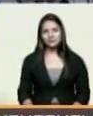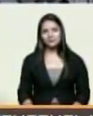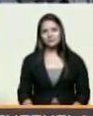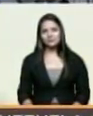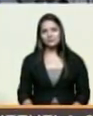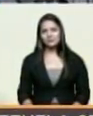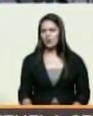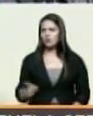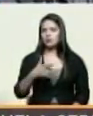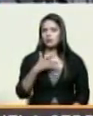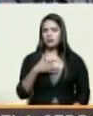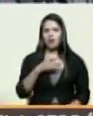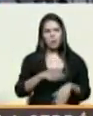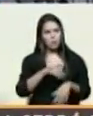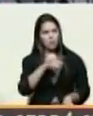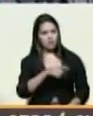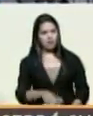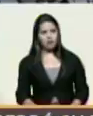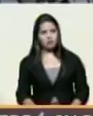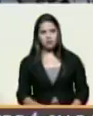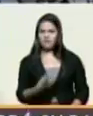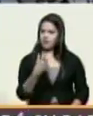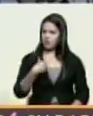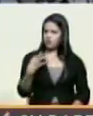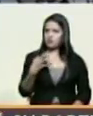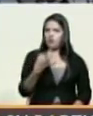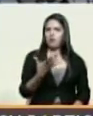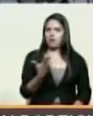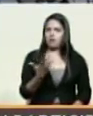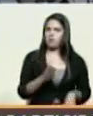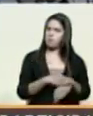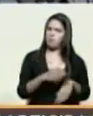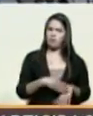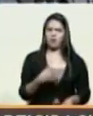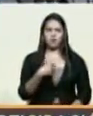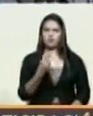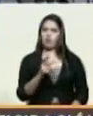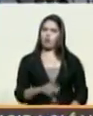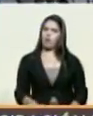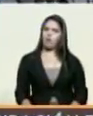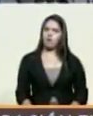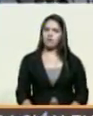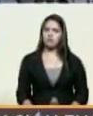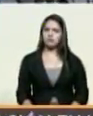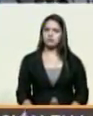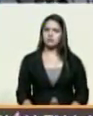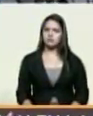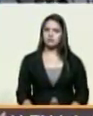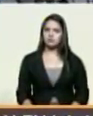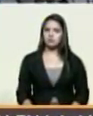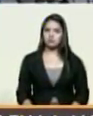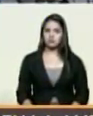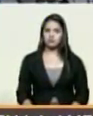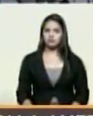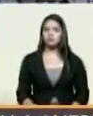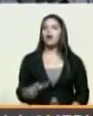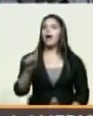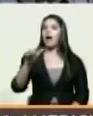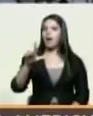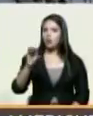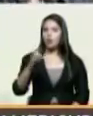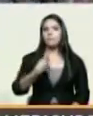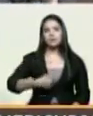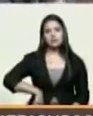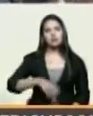No sintamos, ¿por qué Mervin y por qué no yo? ¿Por qué Mervin y por qué no yo? Llegó Aloa. Aloa, presidente